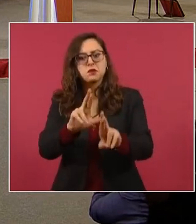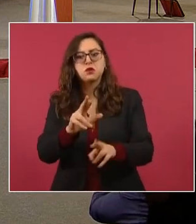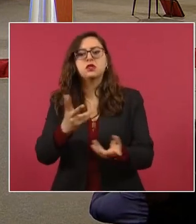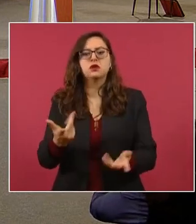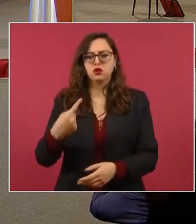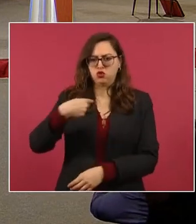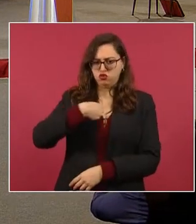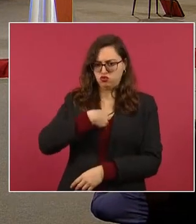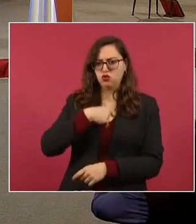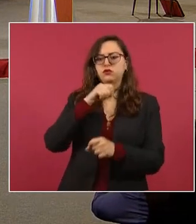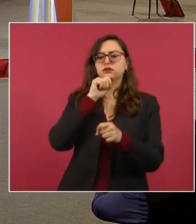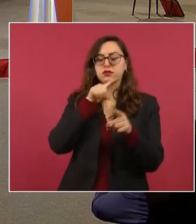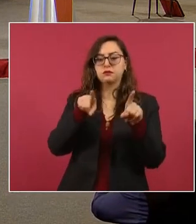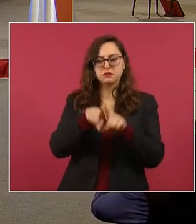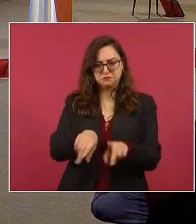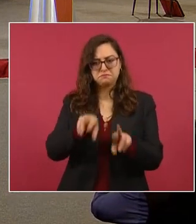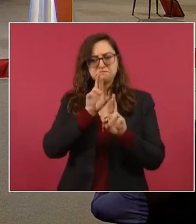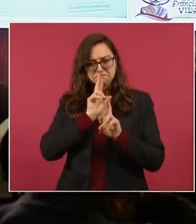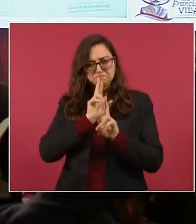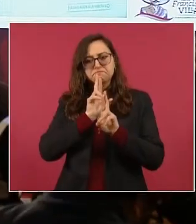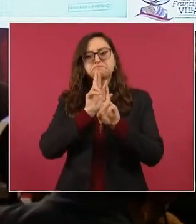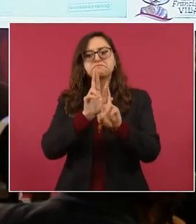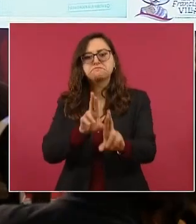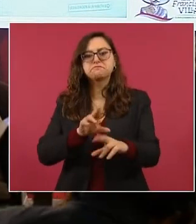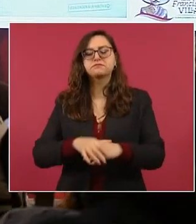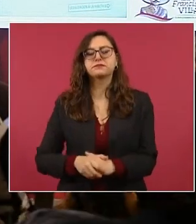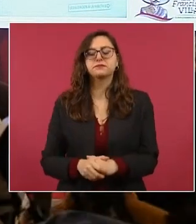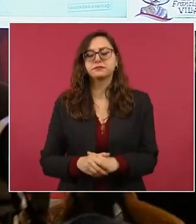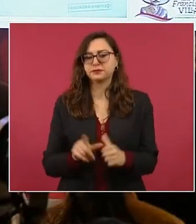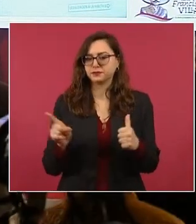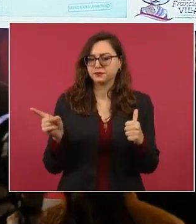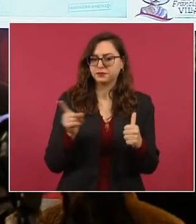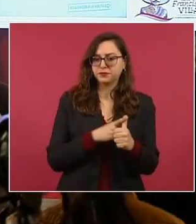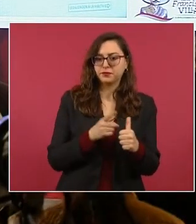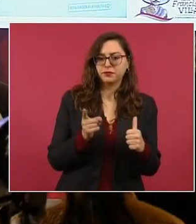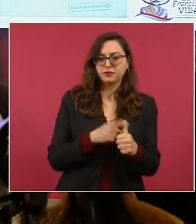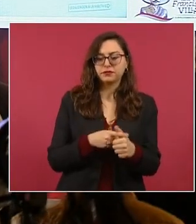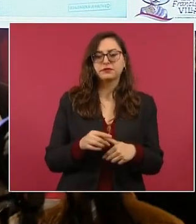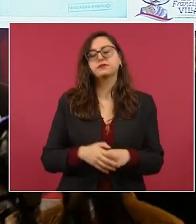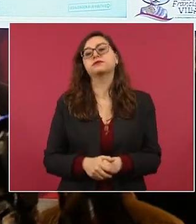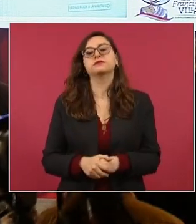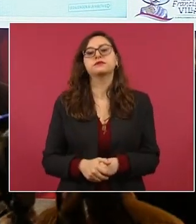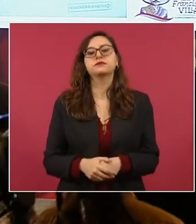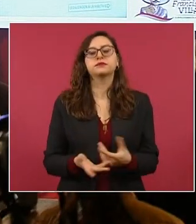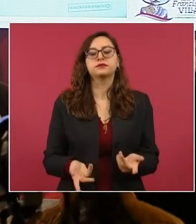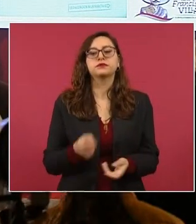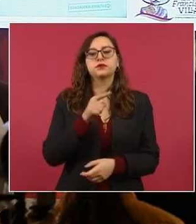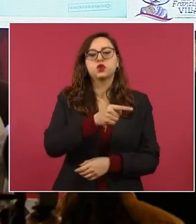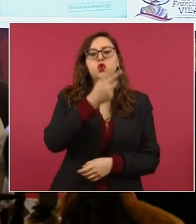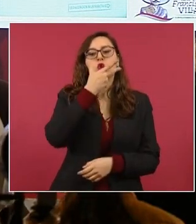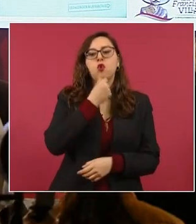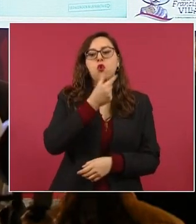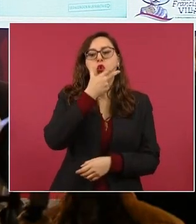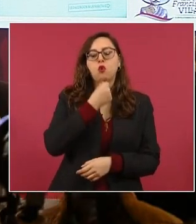casos. Se trata primero de la atención del médico tradicional peruano,